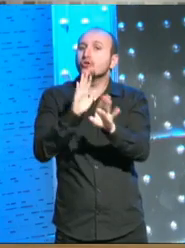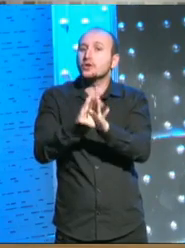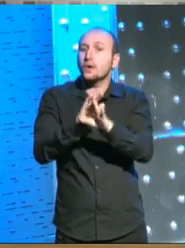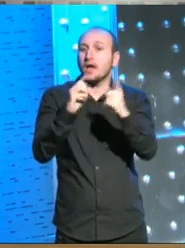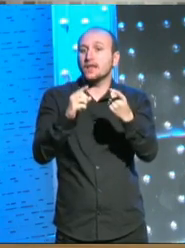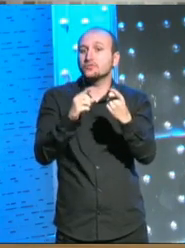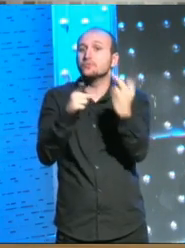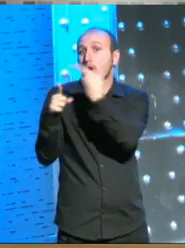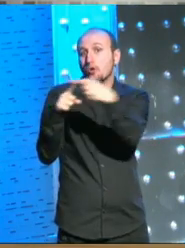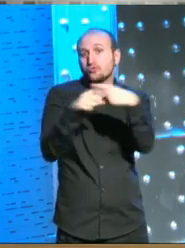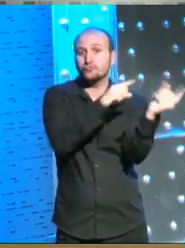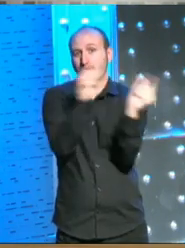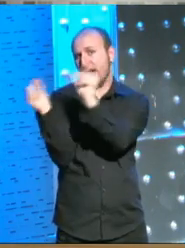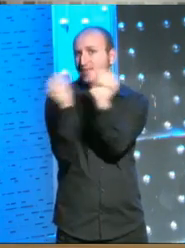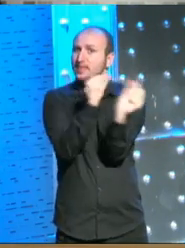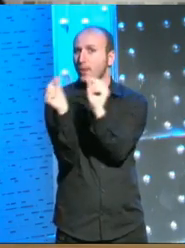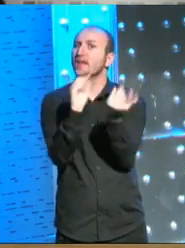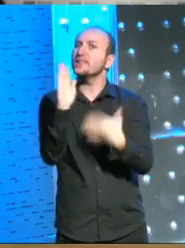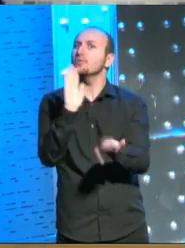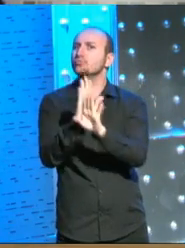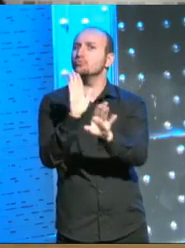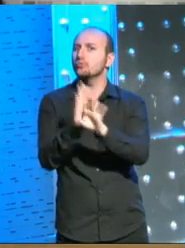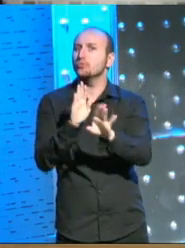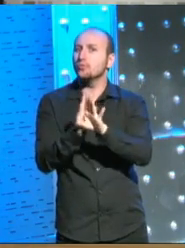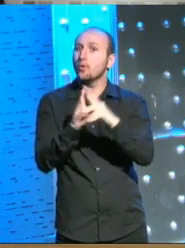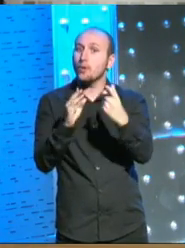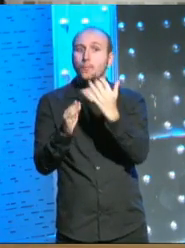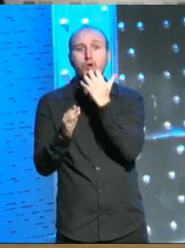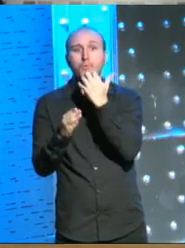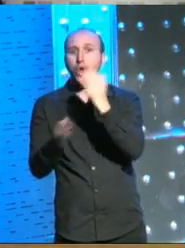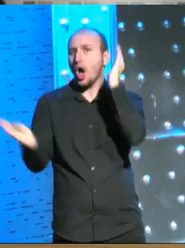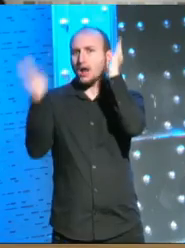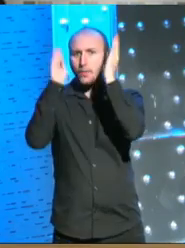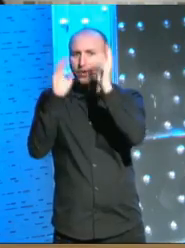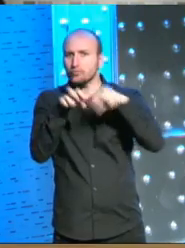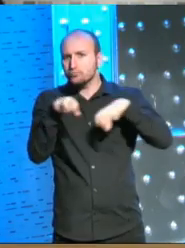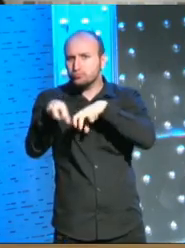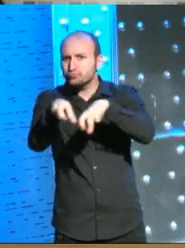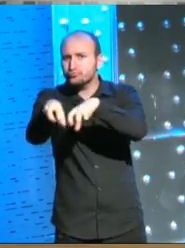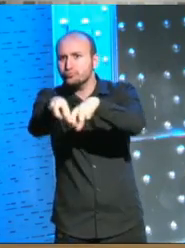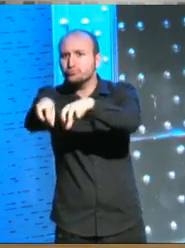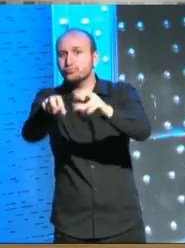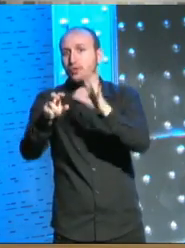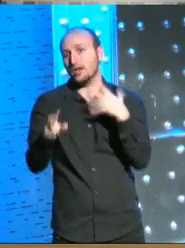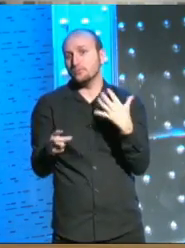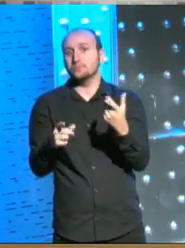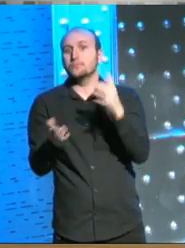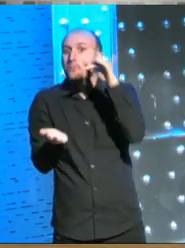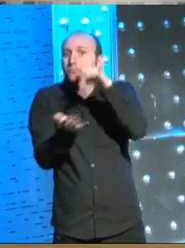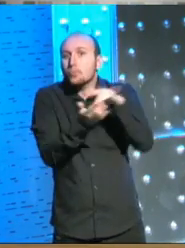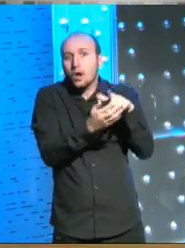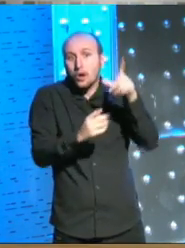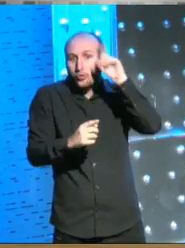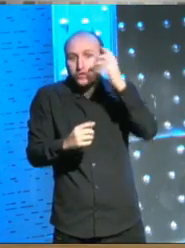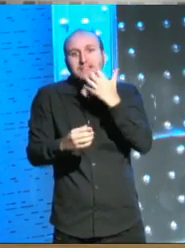de debate entre los pintores. Los pintores pintaban caballos corriendo y nunca se sabía muy bien si tocaban o no tocaban,